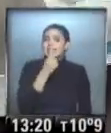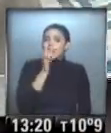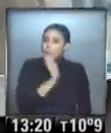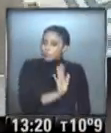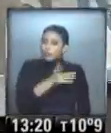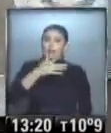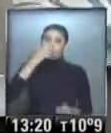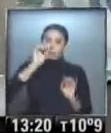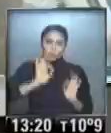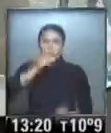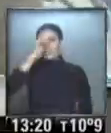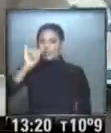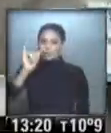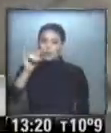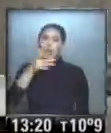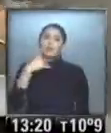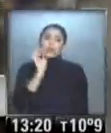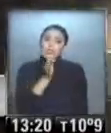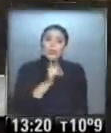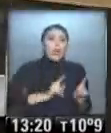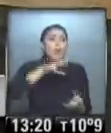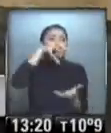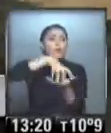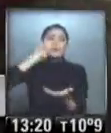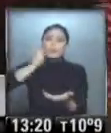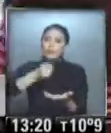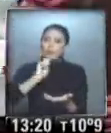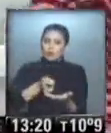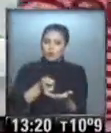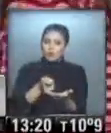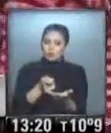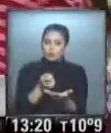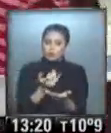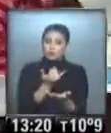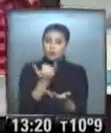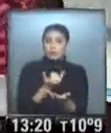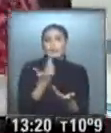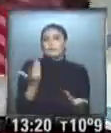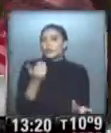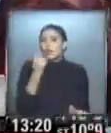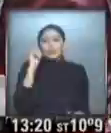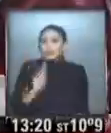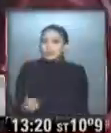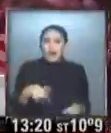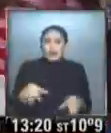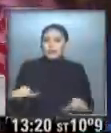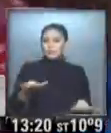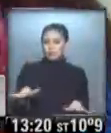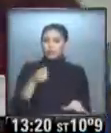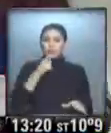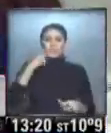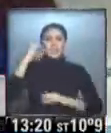amenazas. Sabemos a los juzgados donde han recaído las distintas amenazas. No sabemos cuál es la situación de la